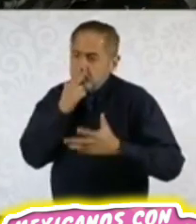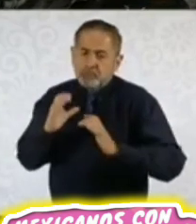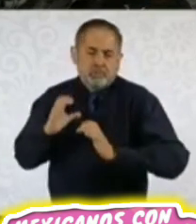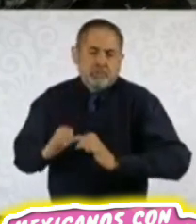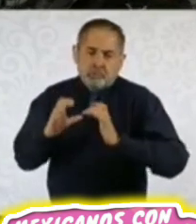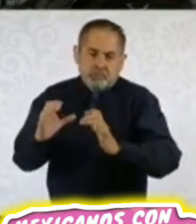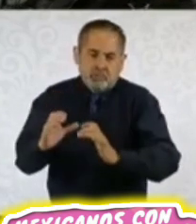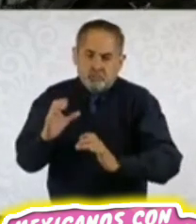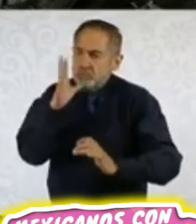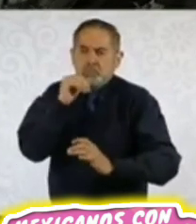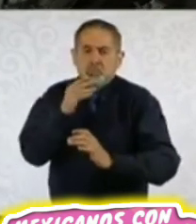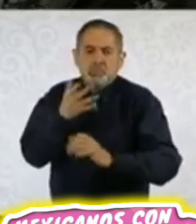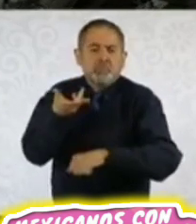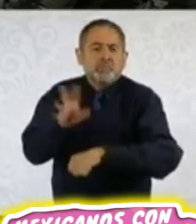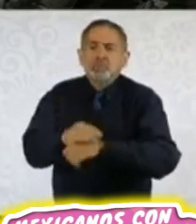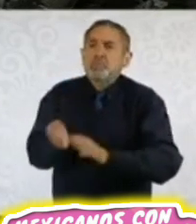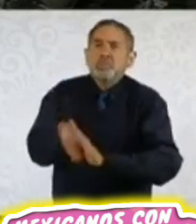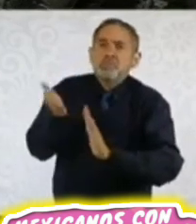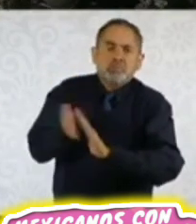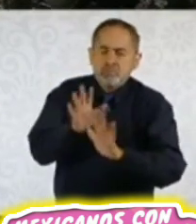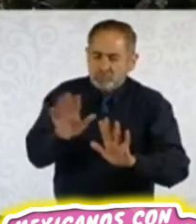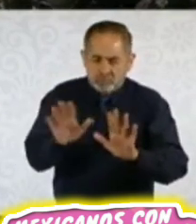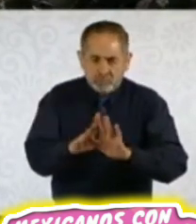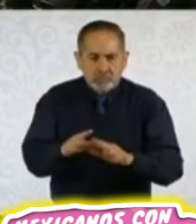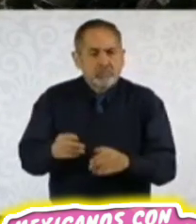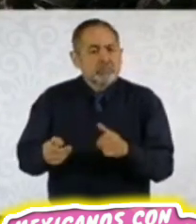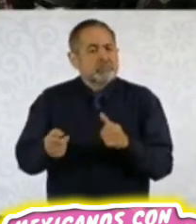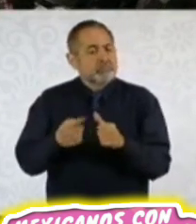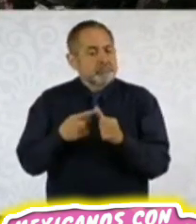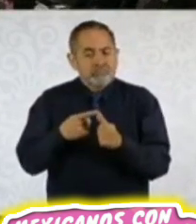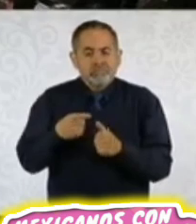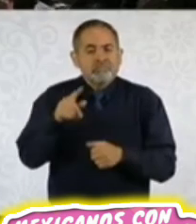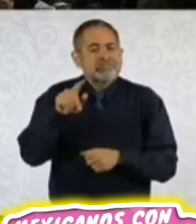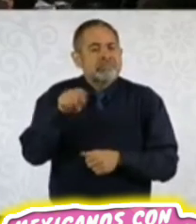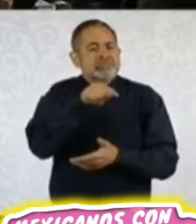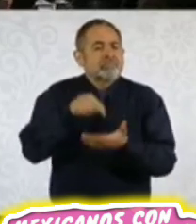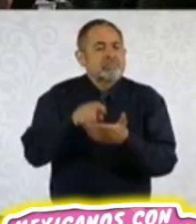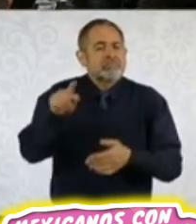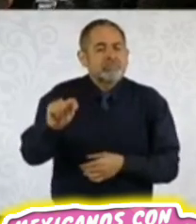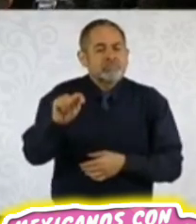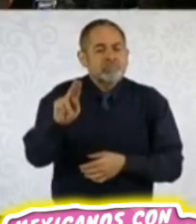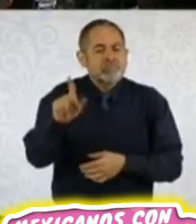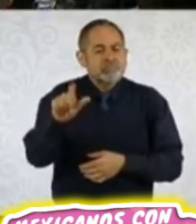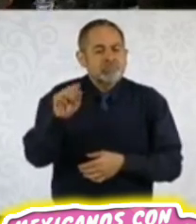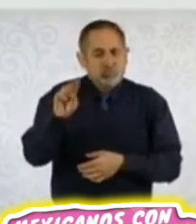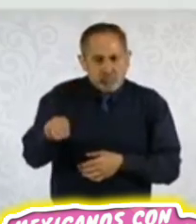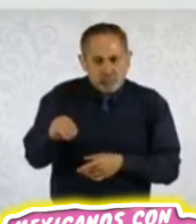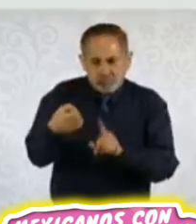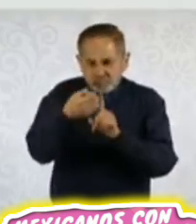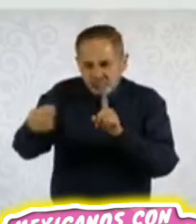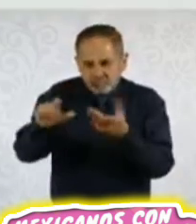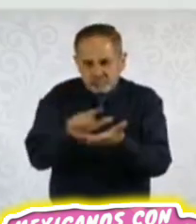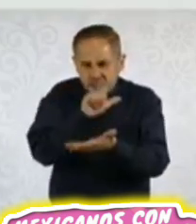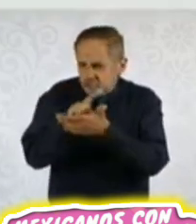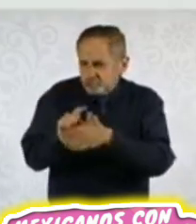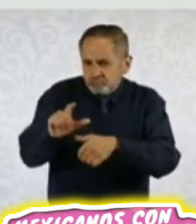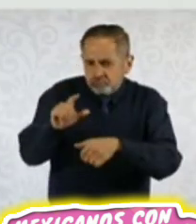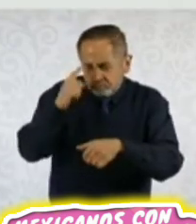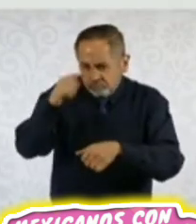Recientemente se aprobó el programa de ordenamiento territorial de Tulum para que no